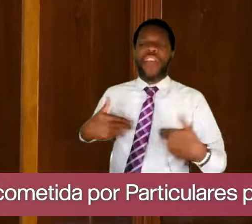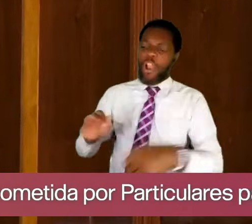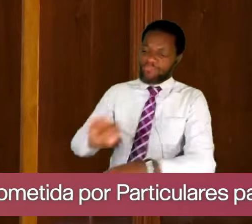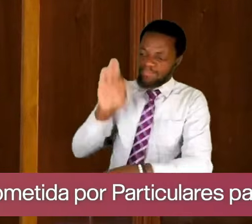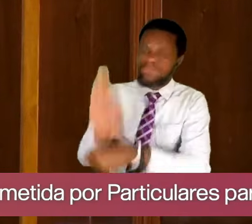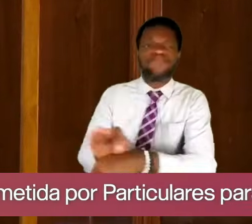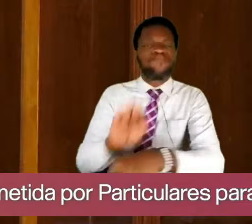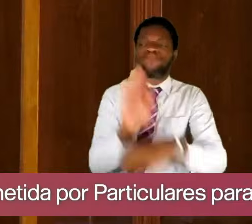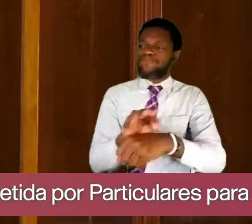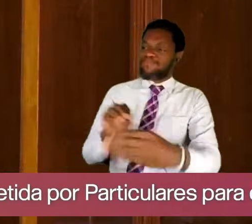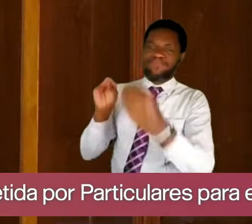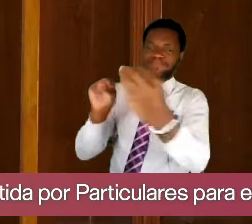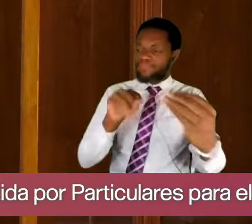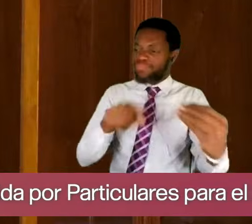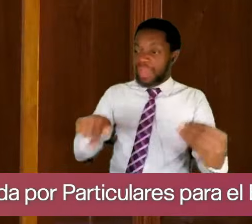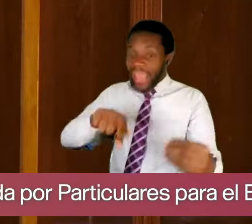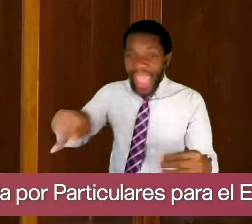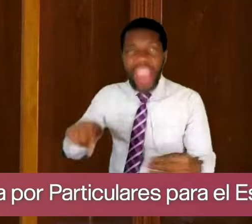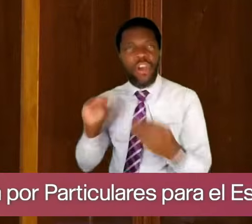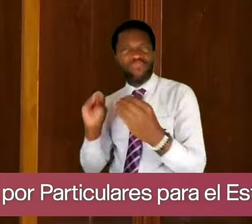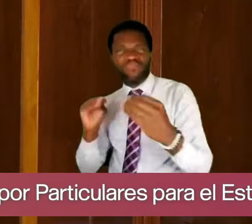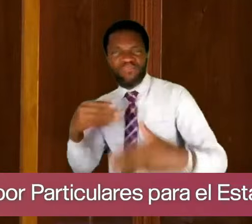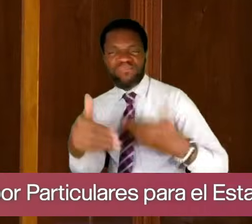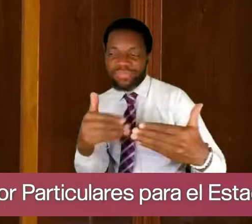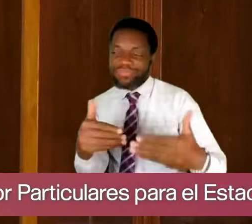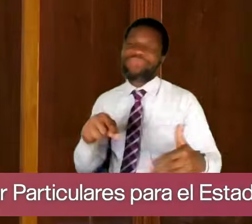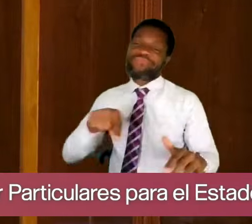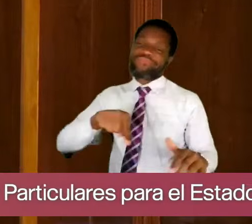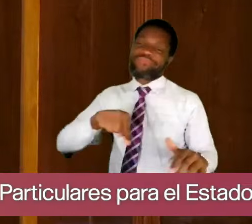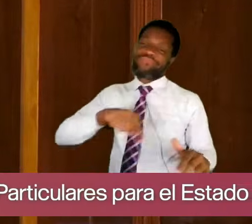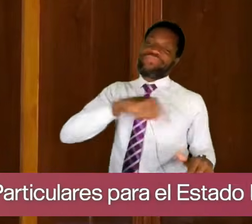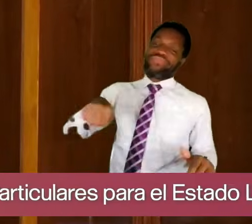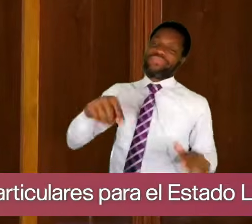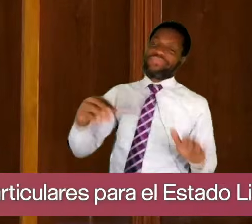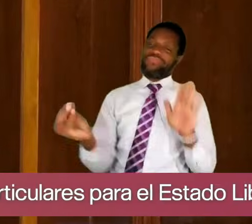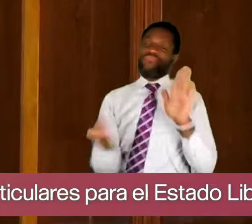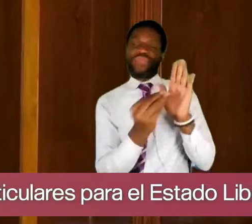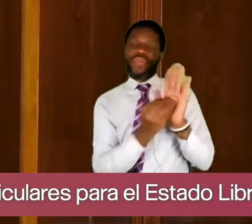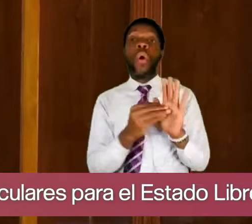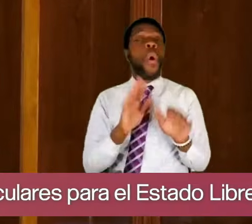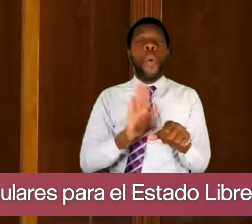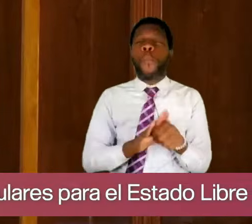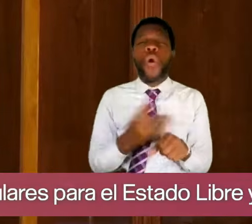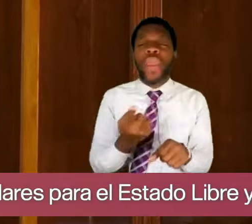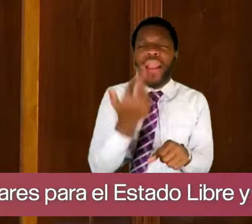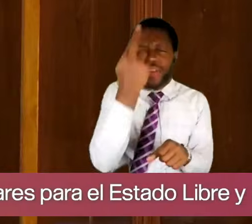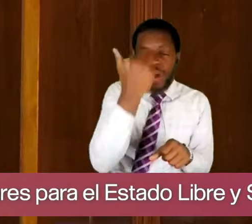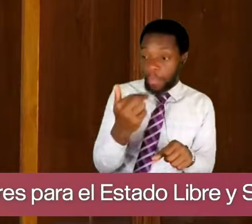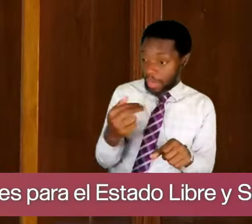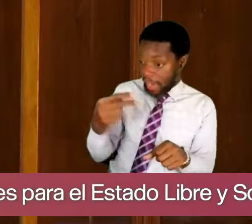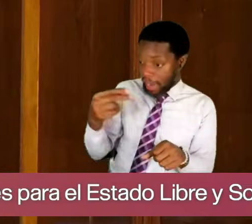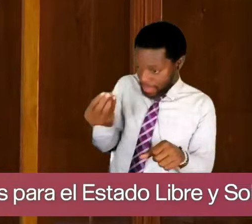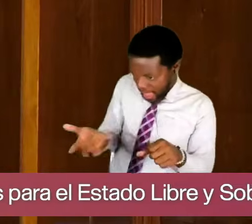incansable lucha, porque nombrar es reconocer y reconocer es